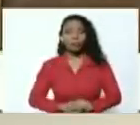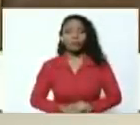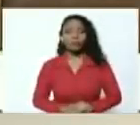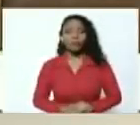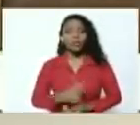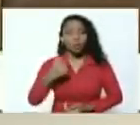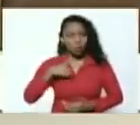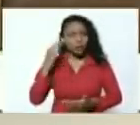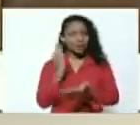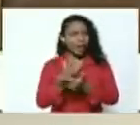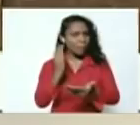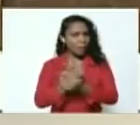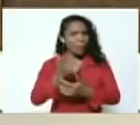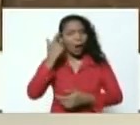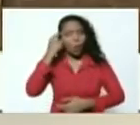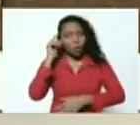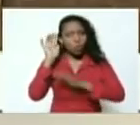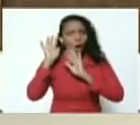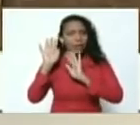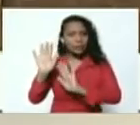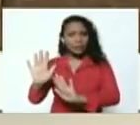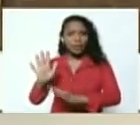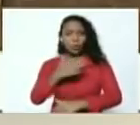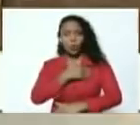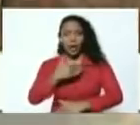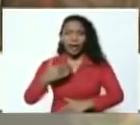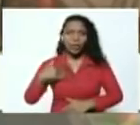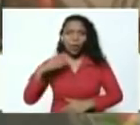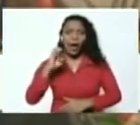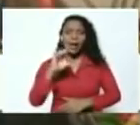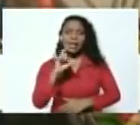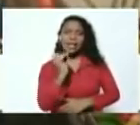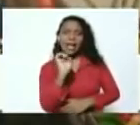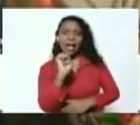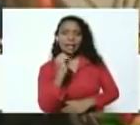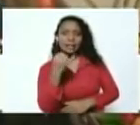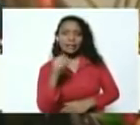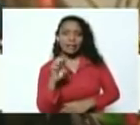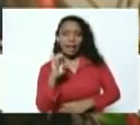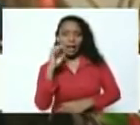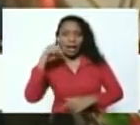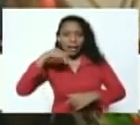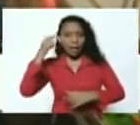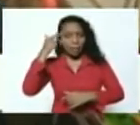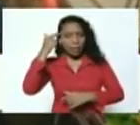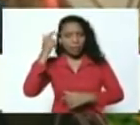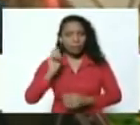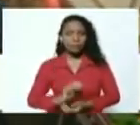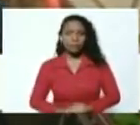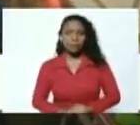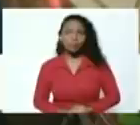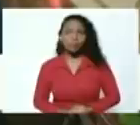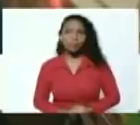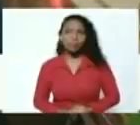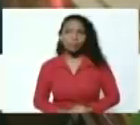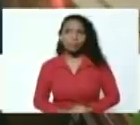Siempre lo recuerdo, nuestro querido Eliezer Otaiza, me vino a la mente.